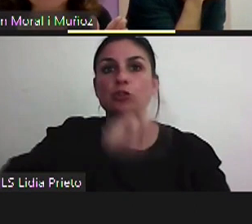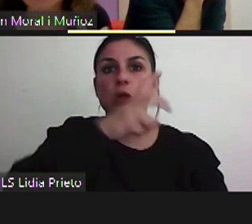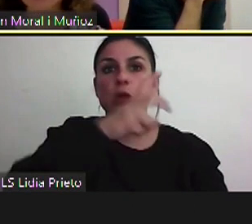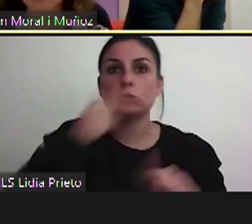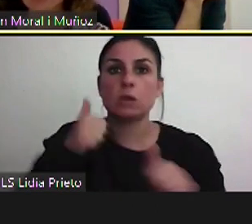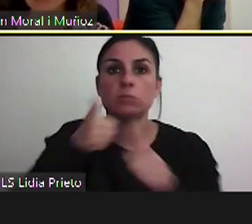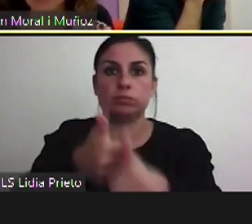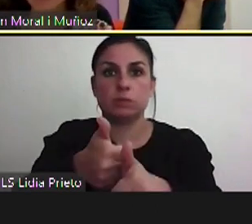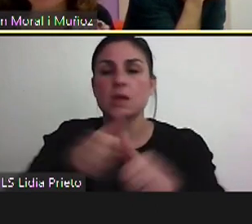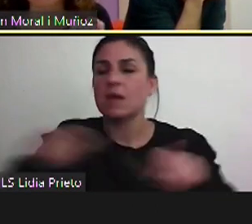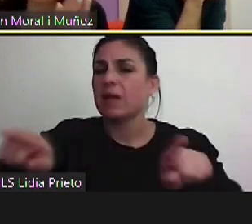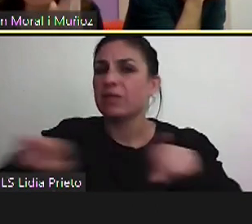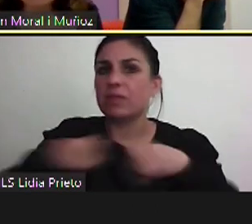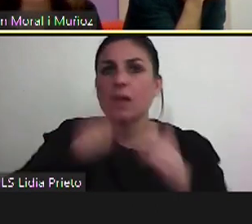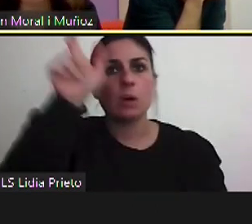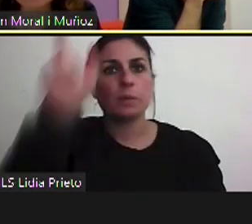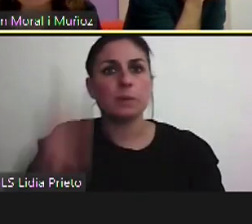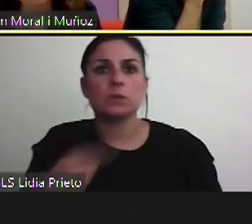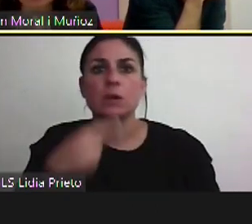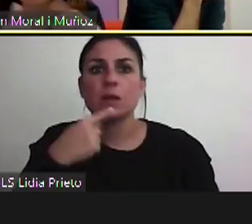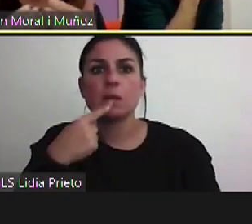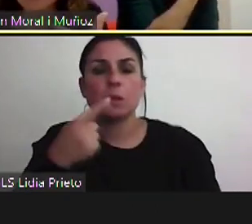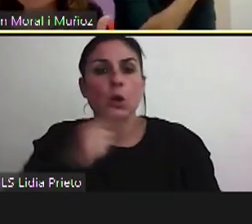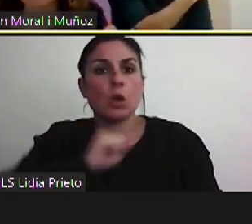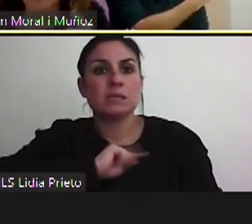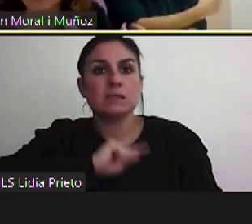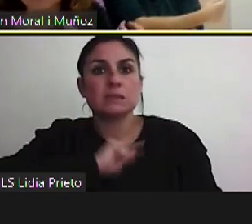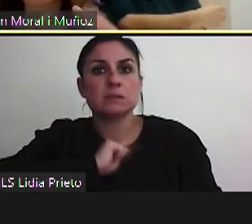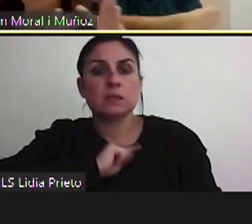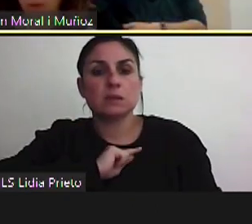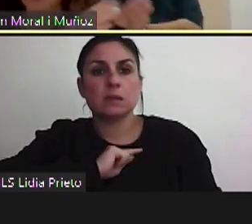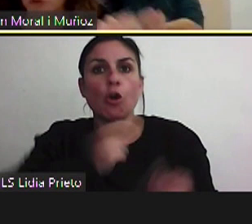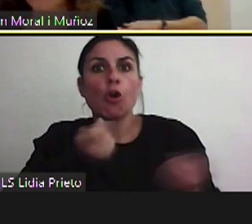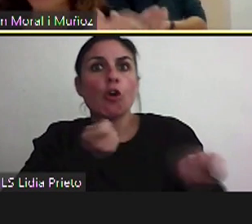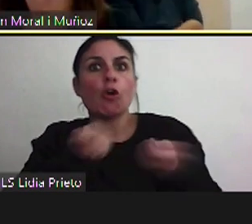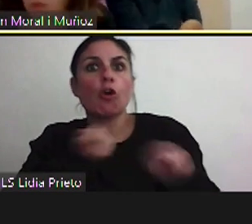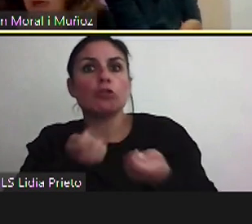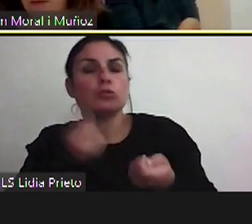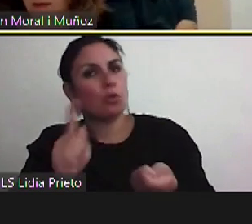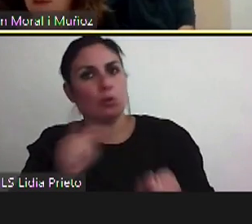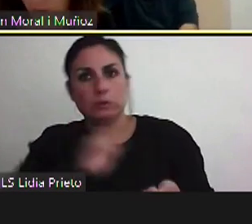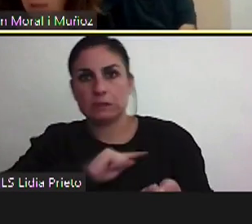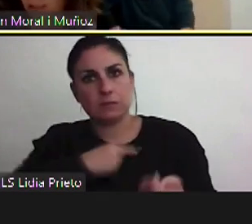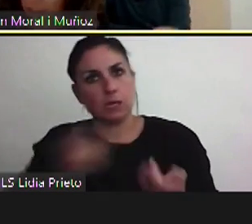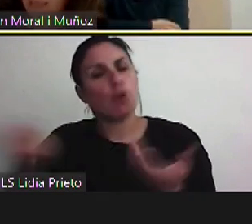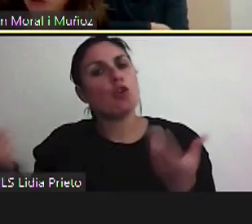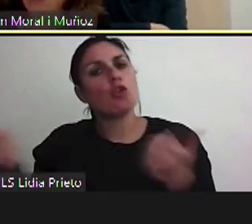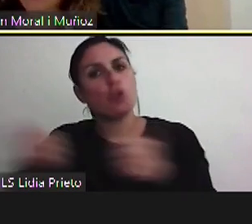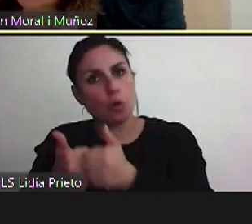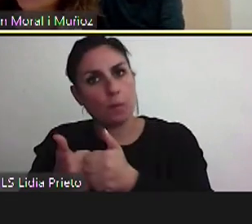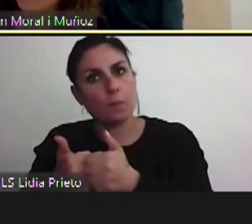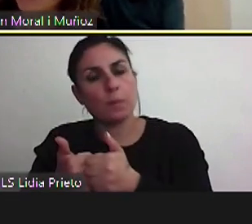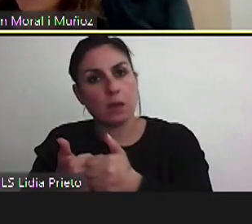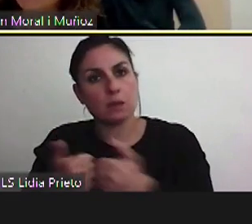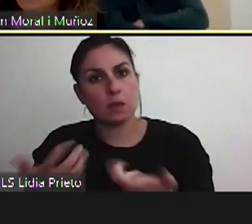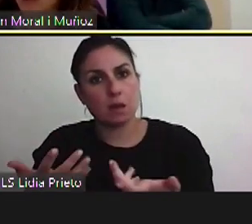que la persona te diga, y no se tiene que sentir controlada, sino acompañada, muy bien, pero yo voy a controlar. Yo te voy a